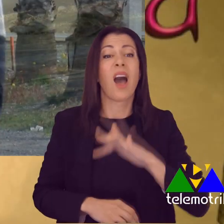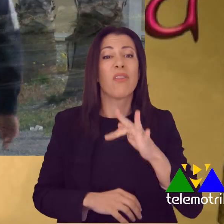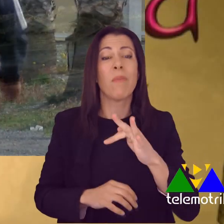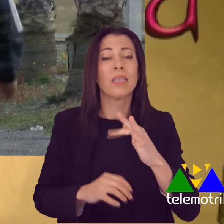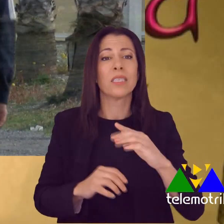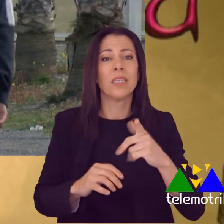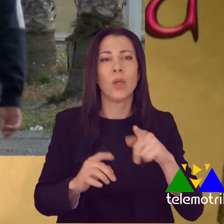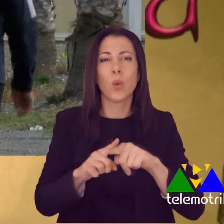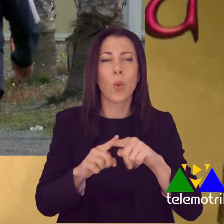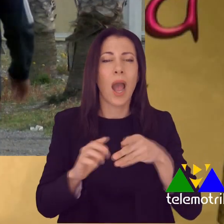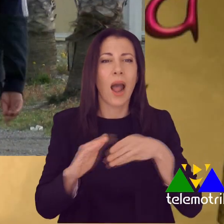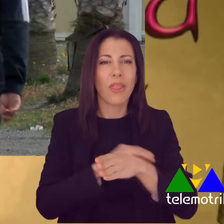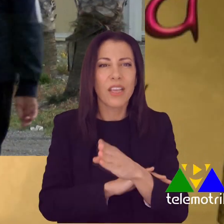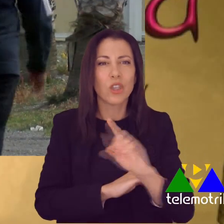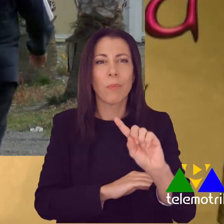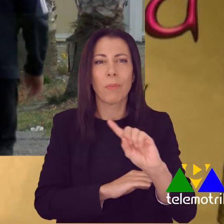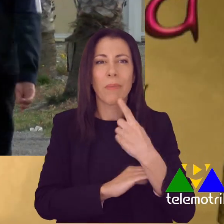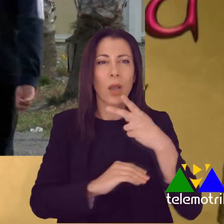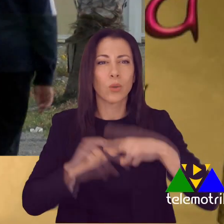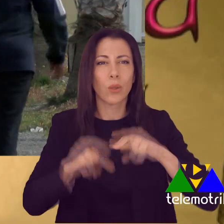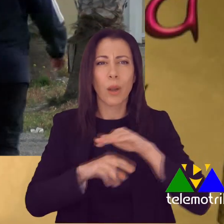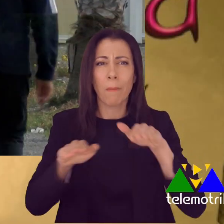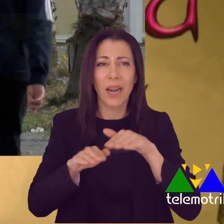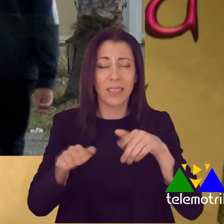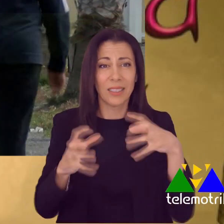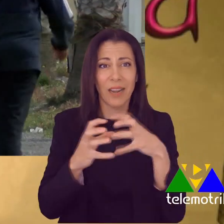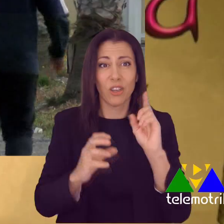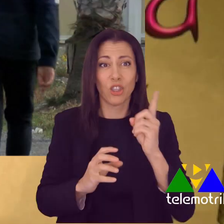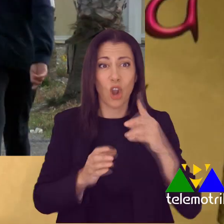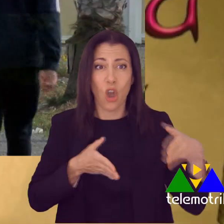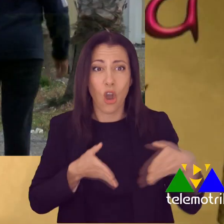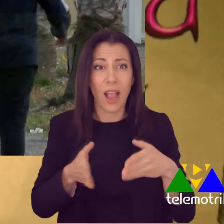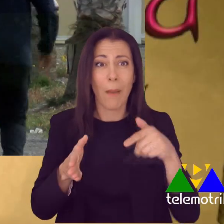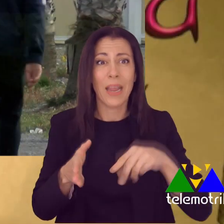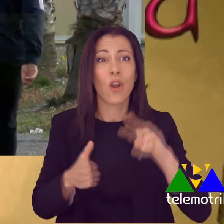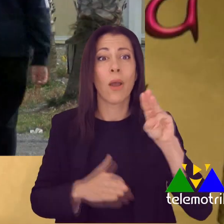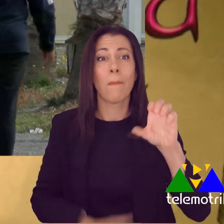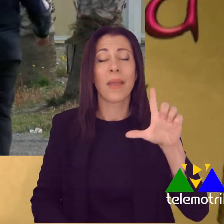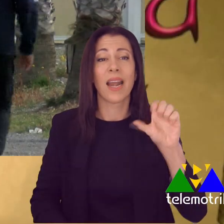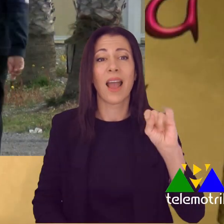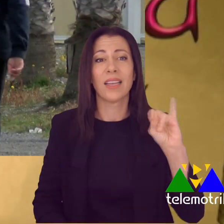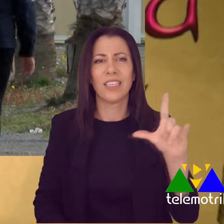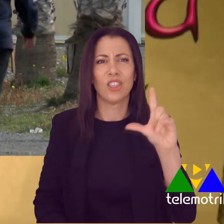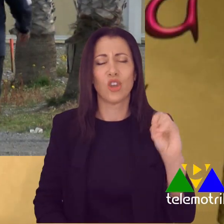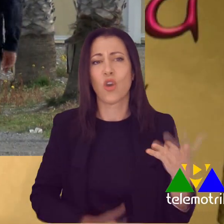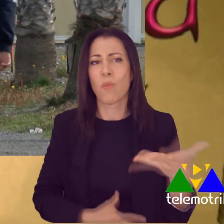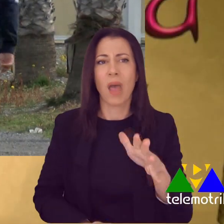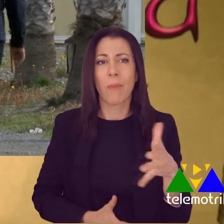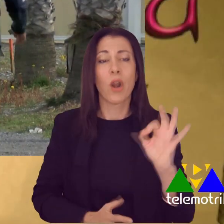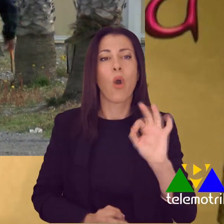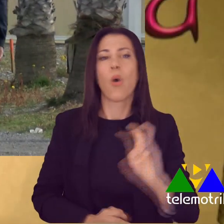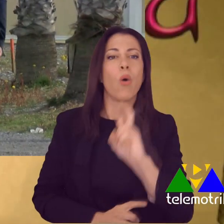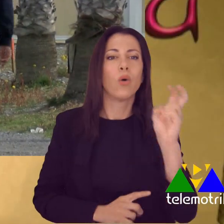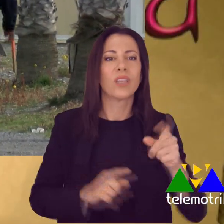Playa Granada, hacia las primeras construcciones de Playa Granada, era este camino del Pelaillo, que estaba pues, más o menos, o la